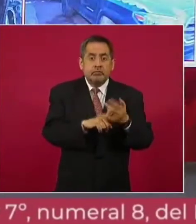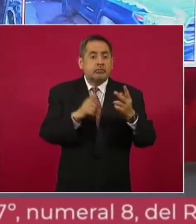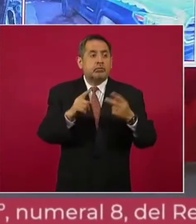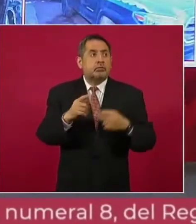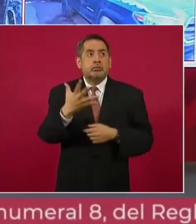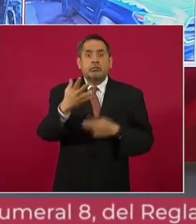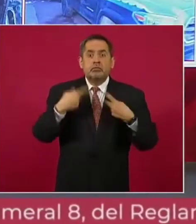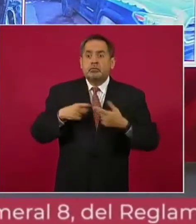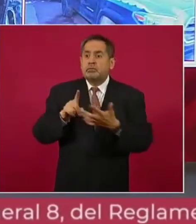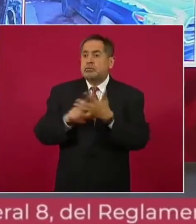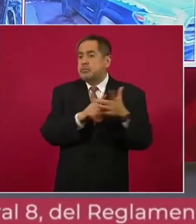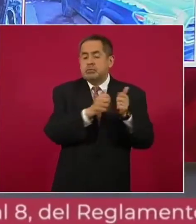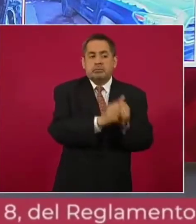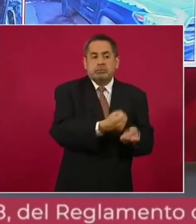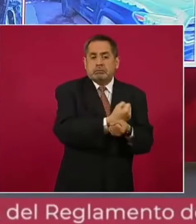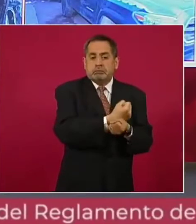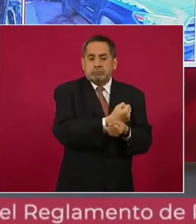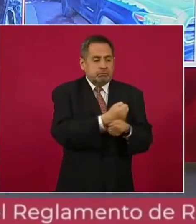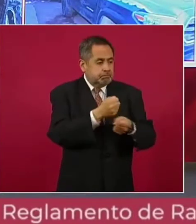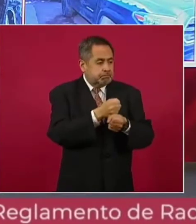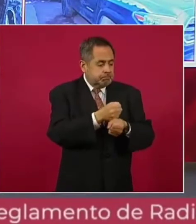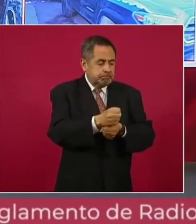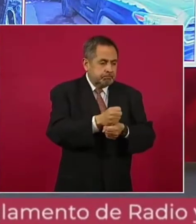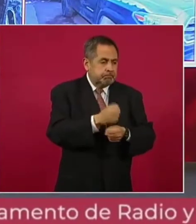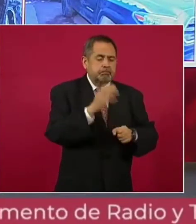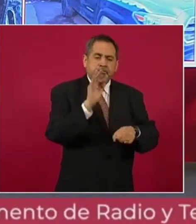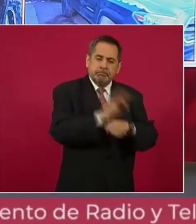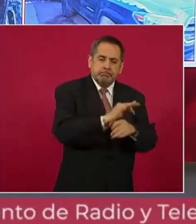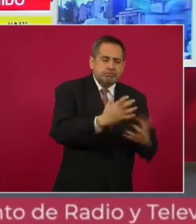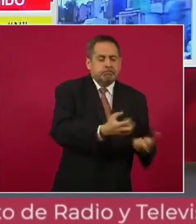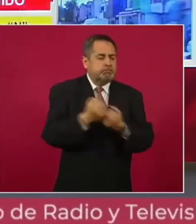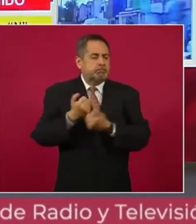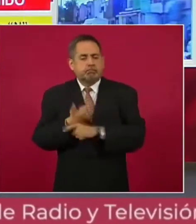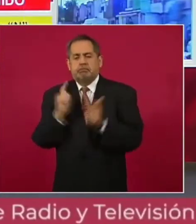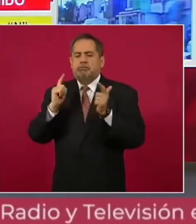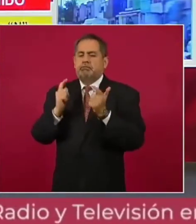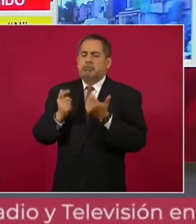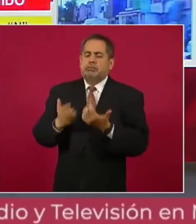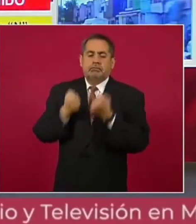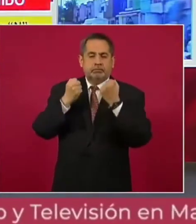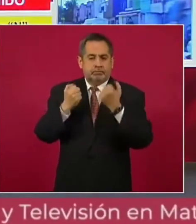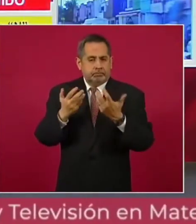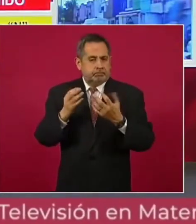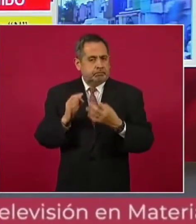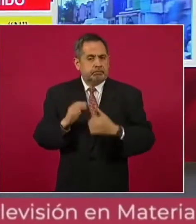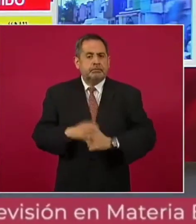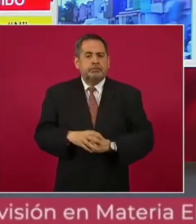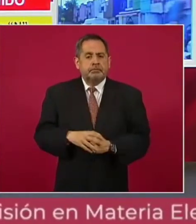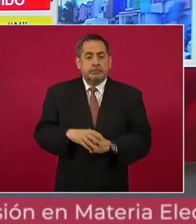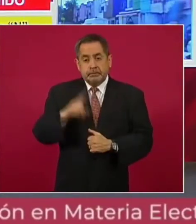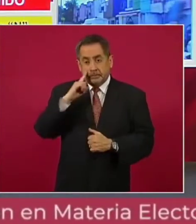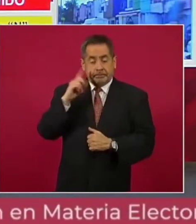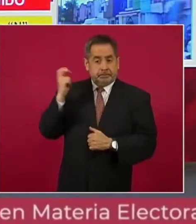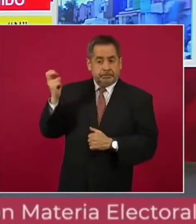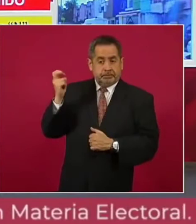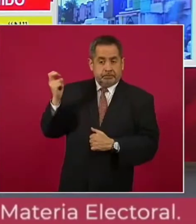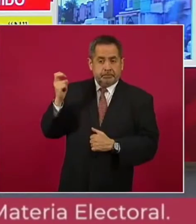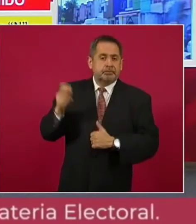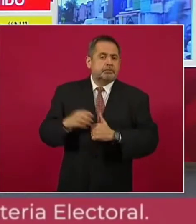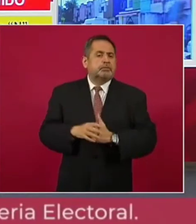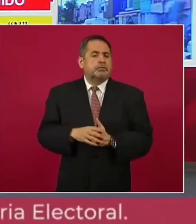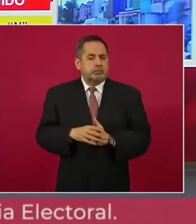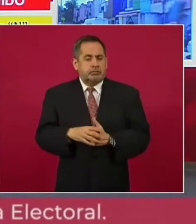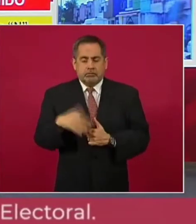a cinco personas que fueron recuperadas con bien siguiente este fue un caso que también tuvo